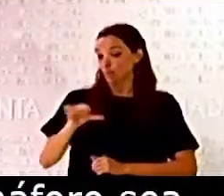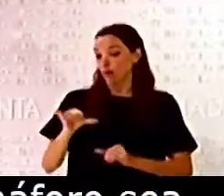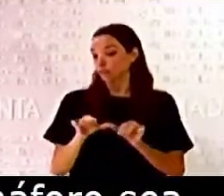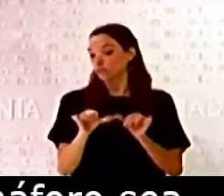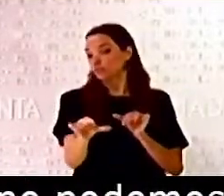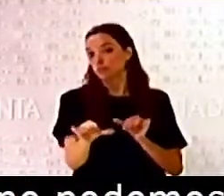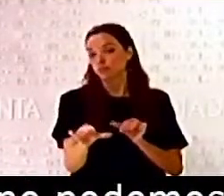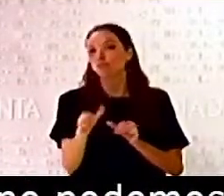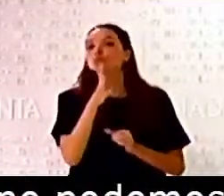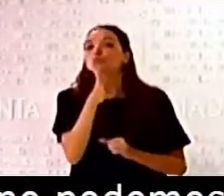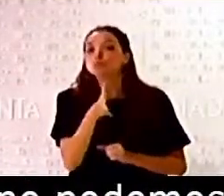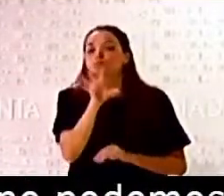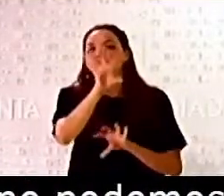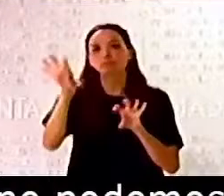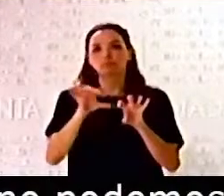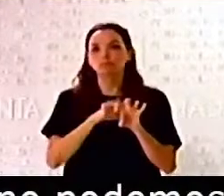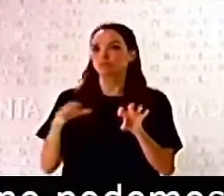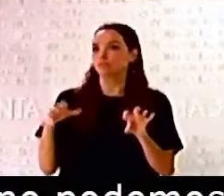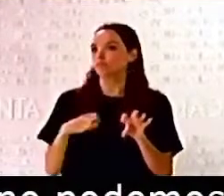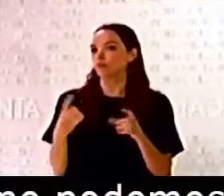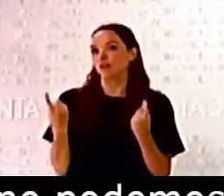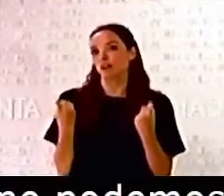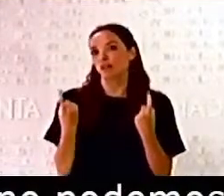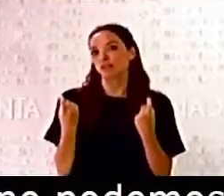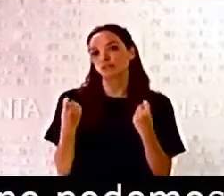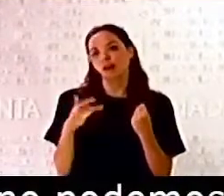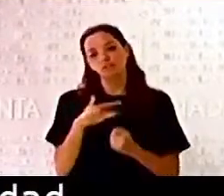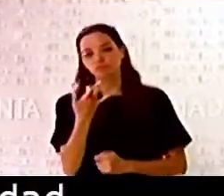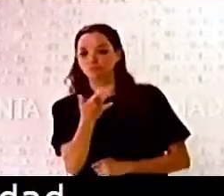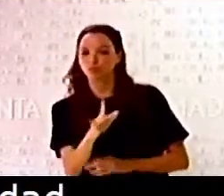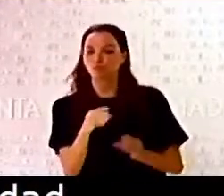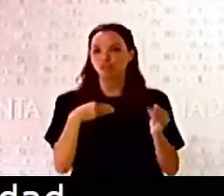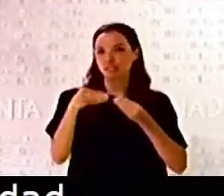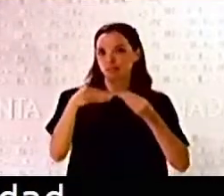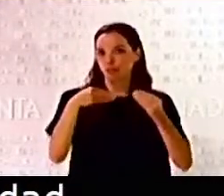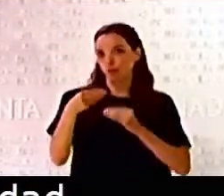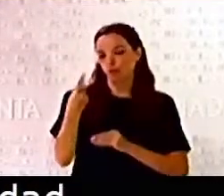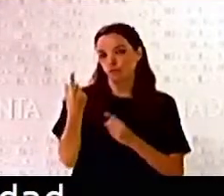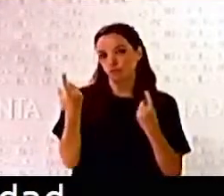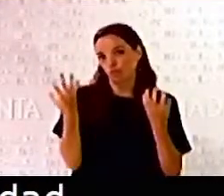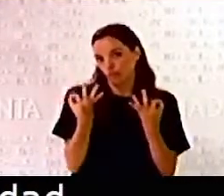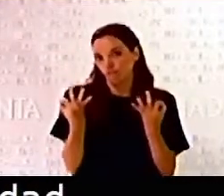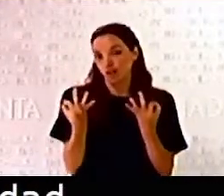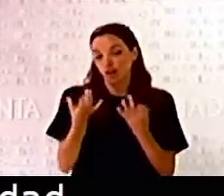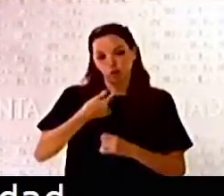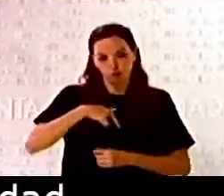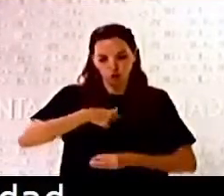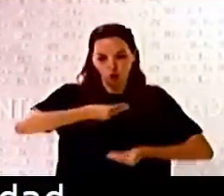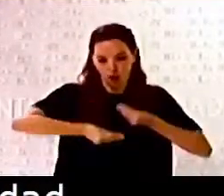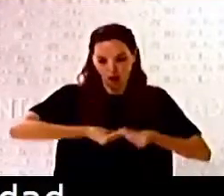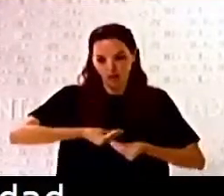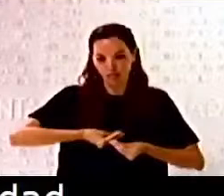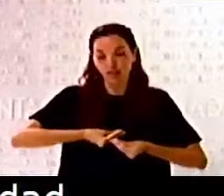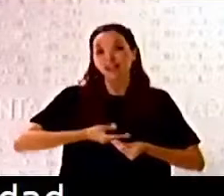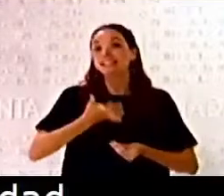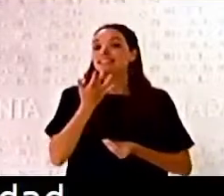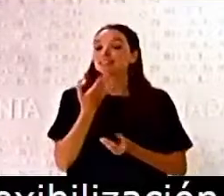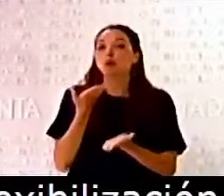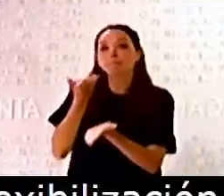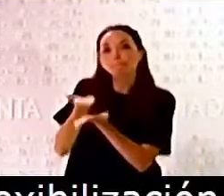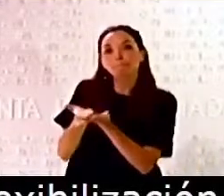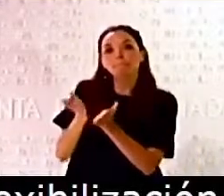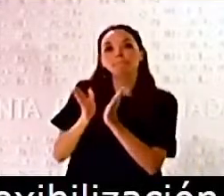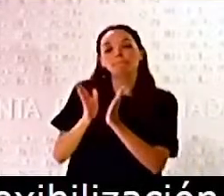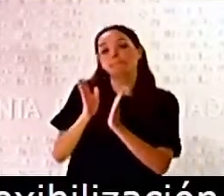autónomas necesitamos tomar medidas de flexibilización. Las estamos tomando y si estamos apelando al hecho